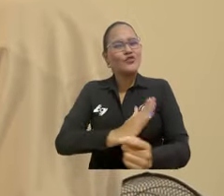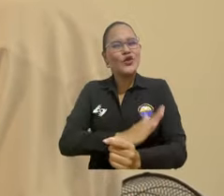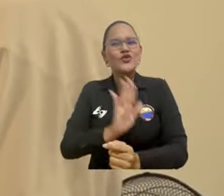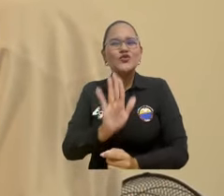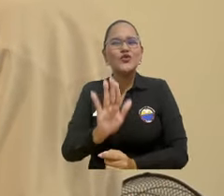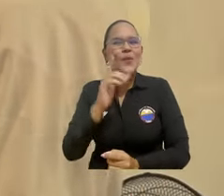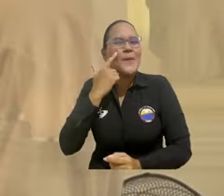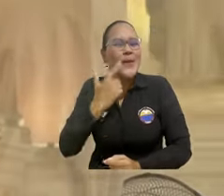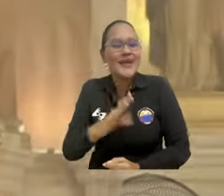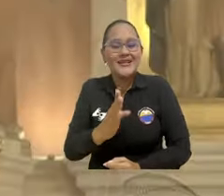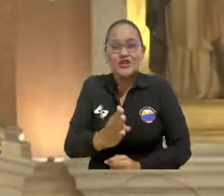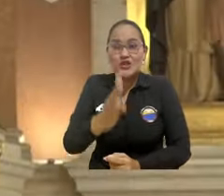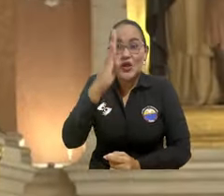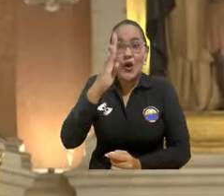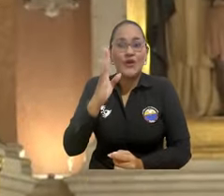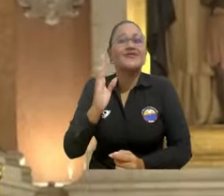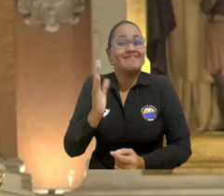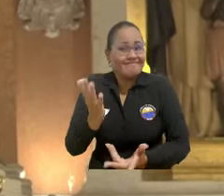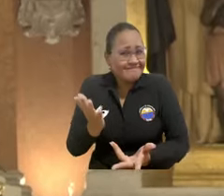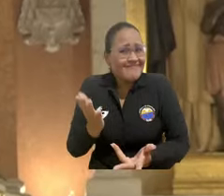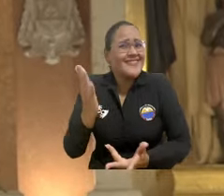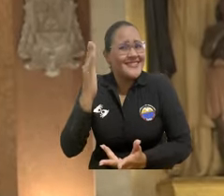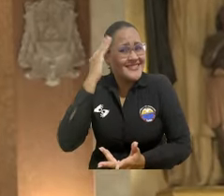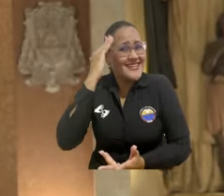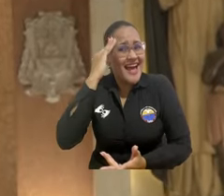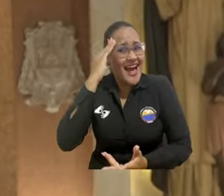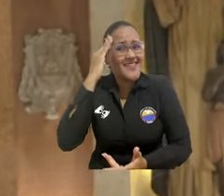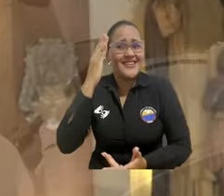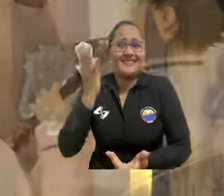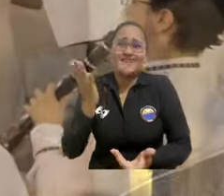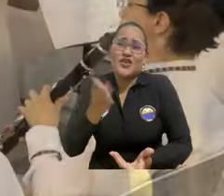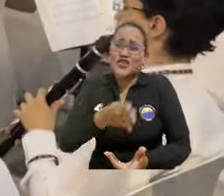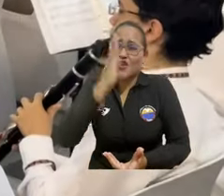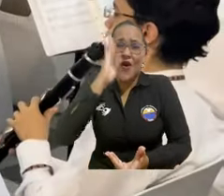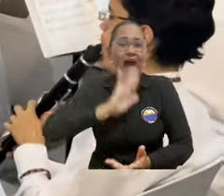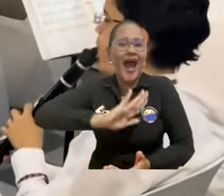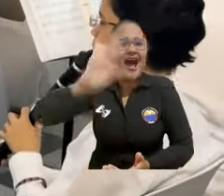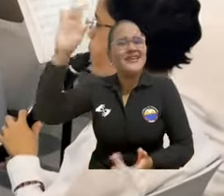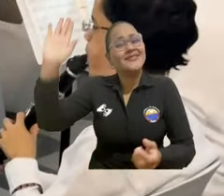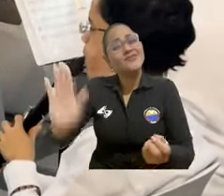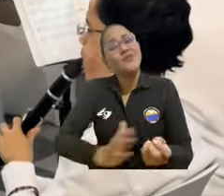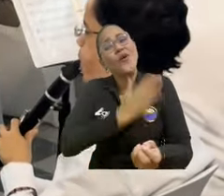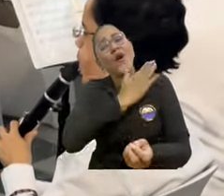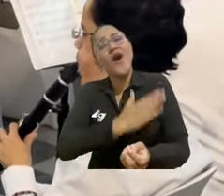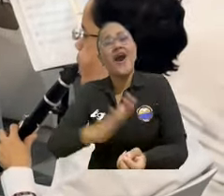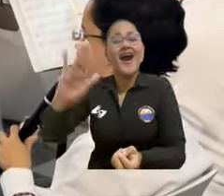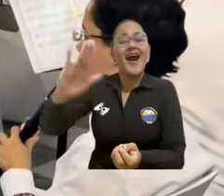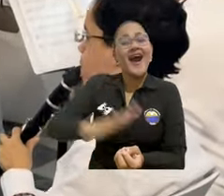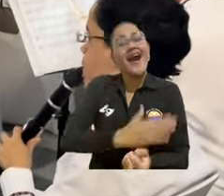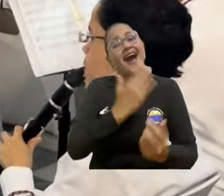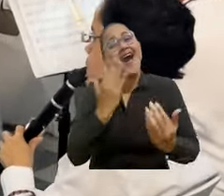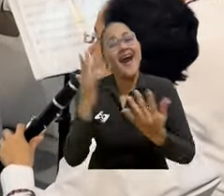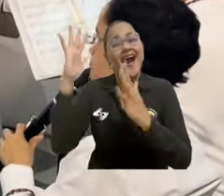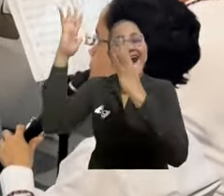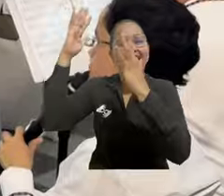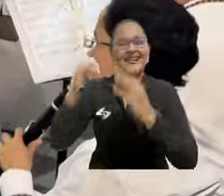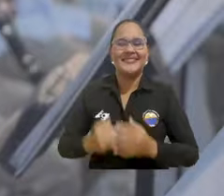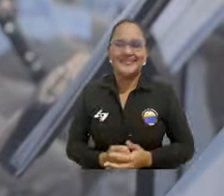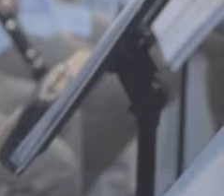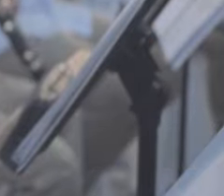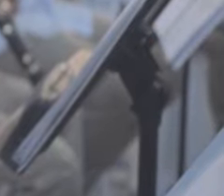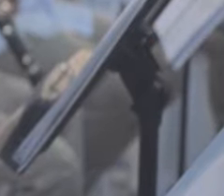inspiración divina. La música es desde siempre uno de los medios de expresión de la belleza de Dios en medio de